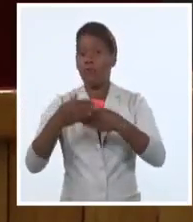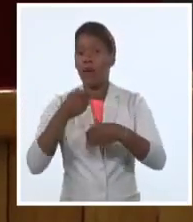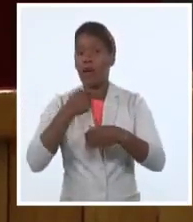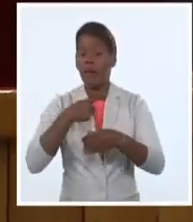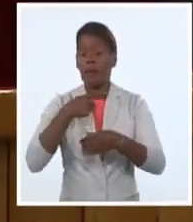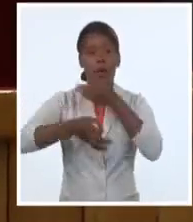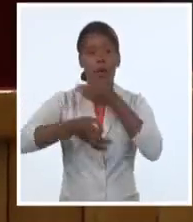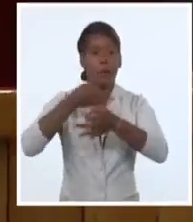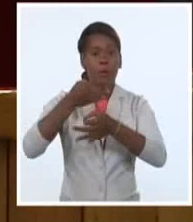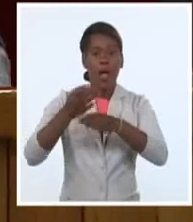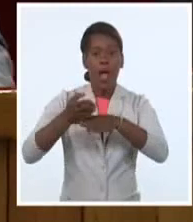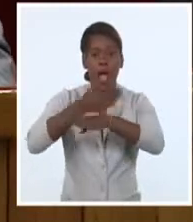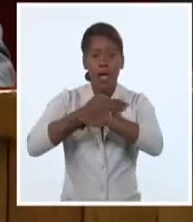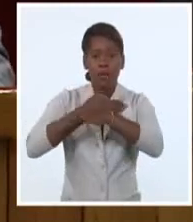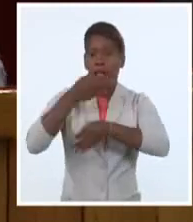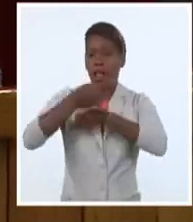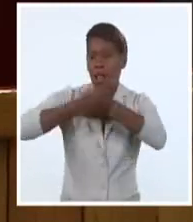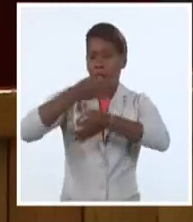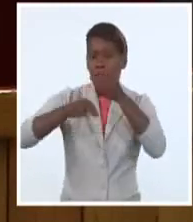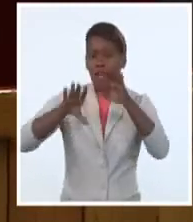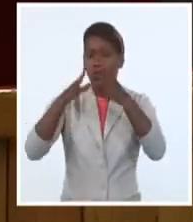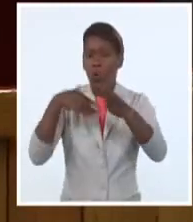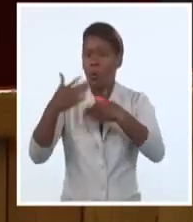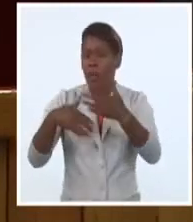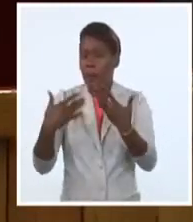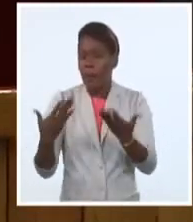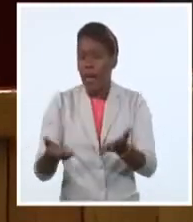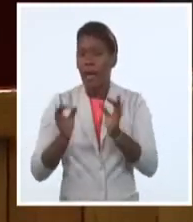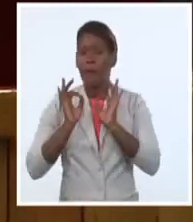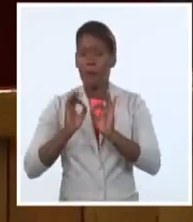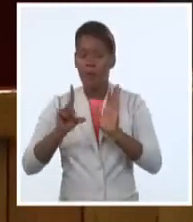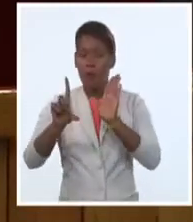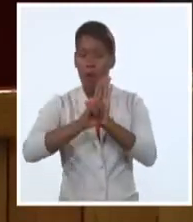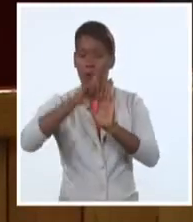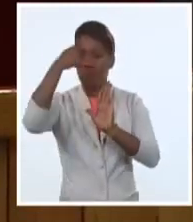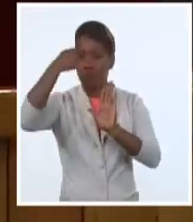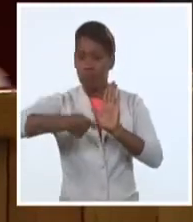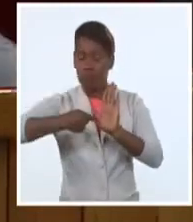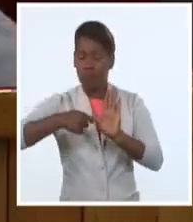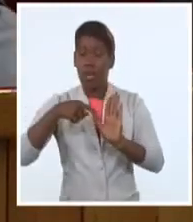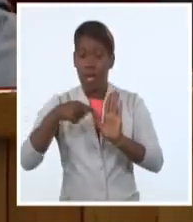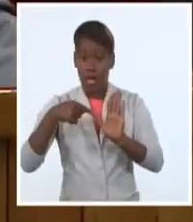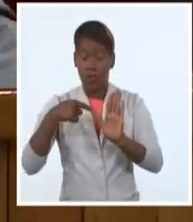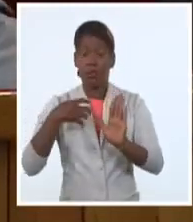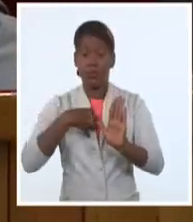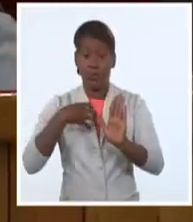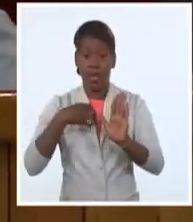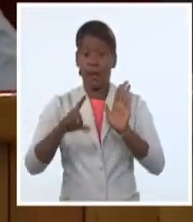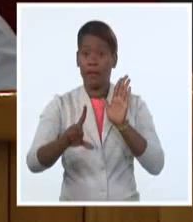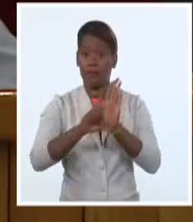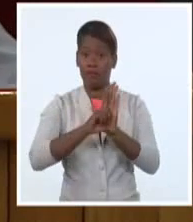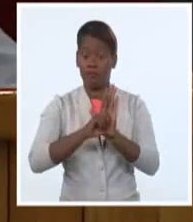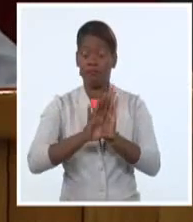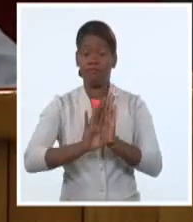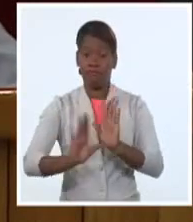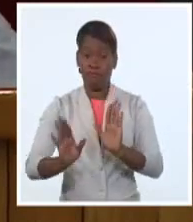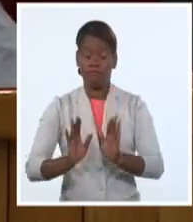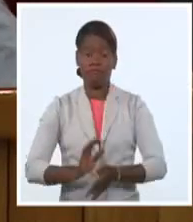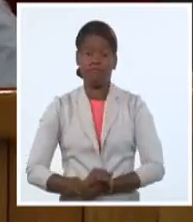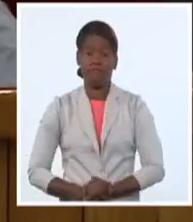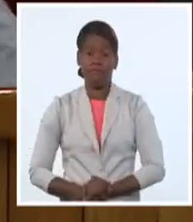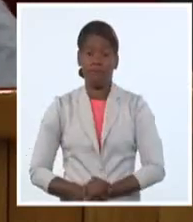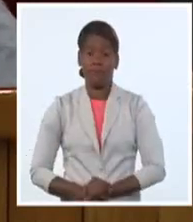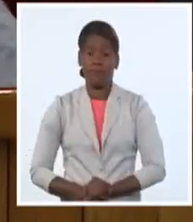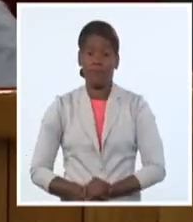durante la consulta popular del texto constitucional. La ley del proceso administrativo, además de independizar